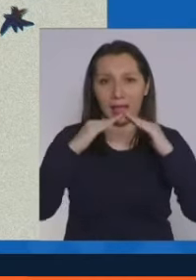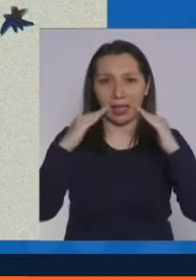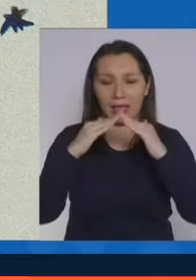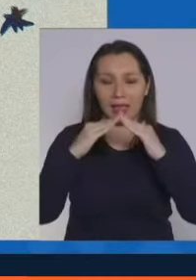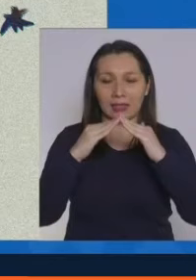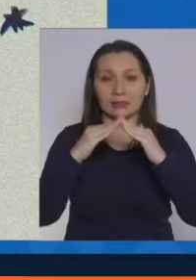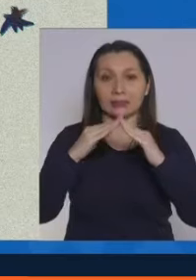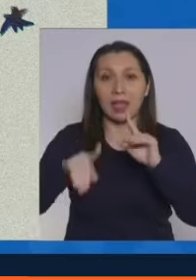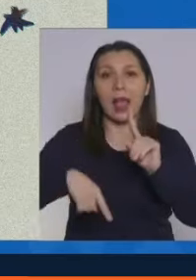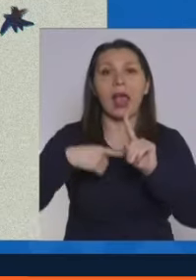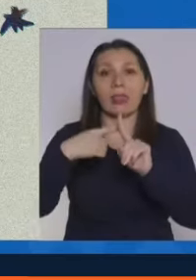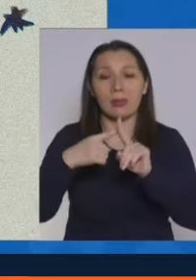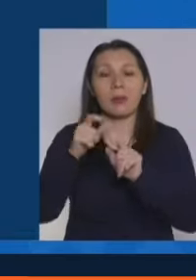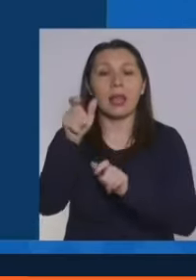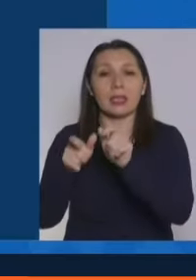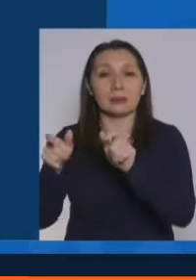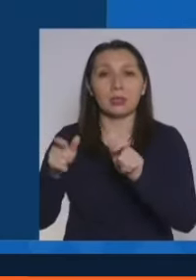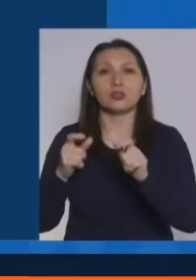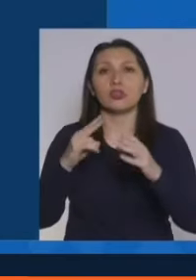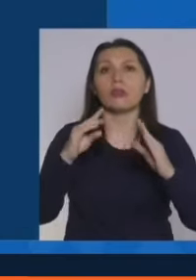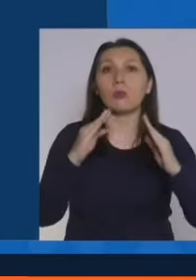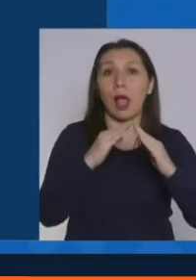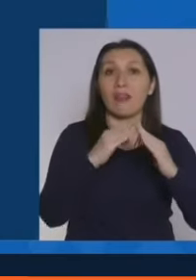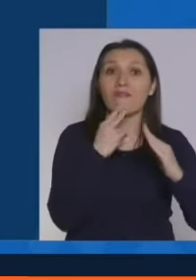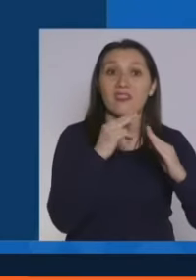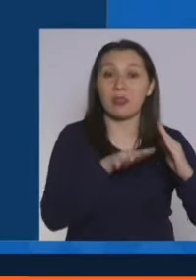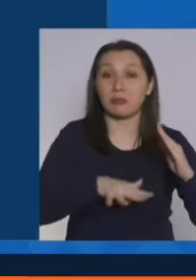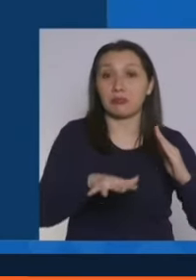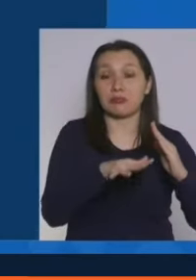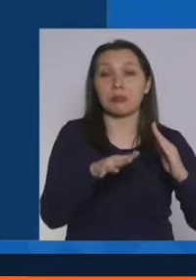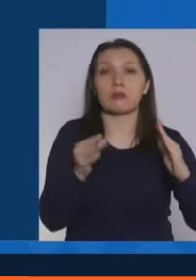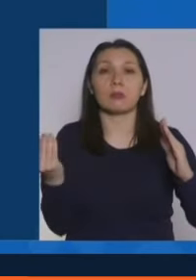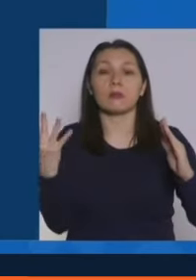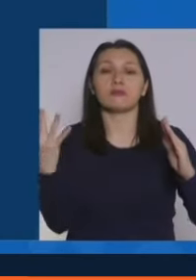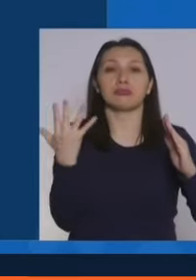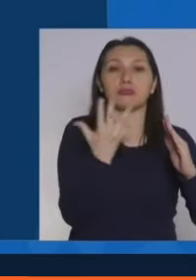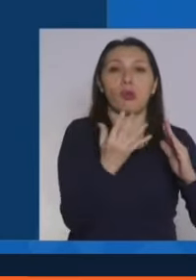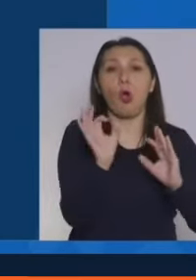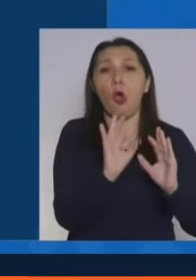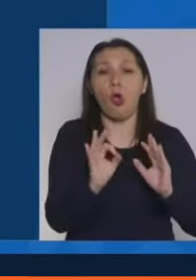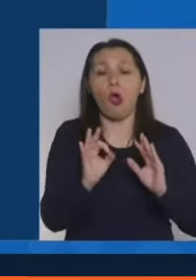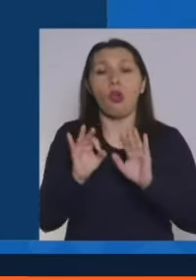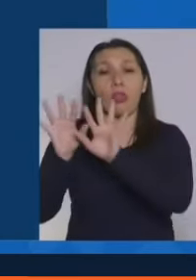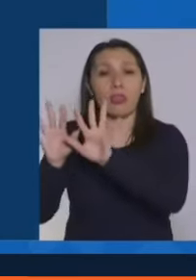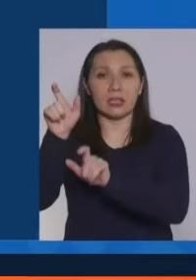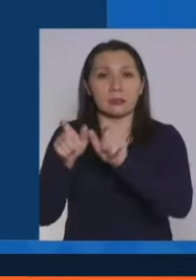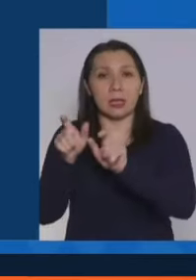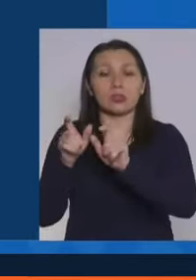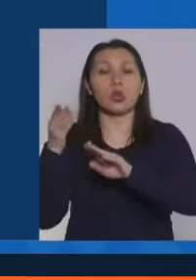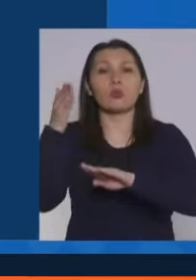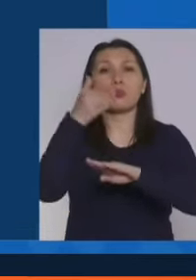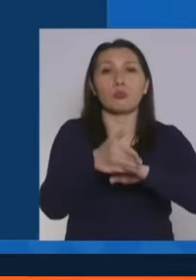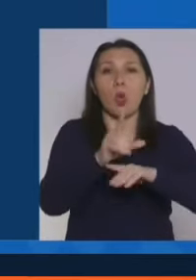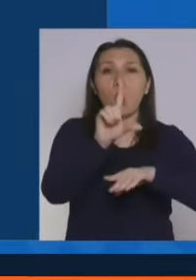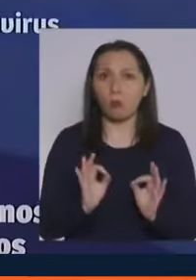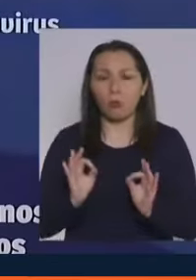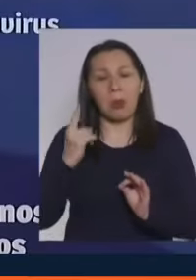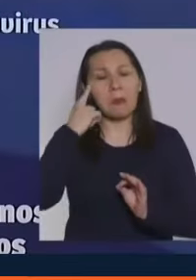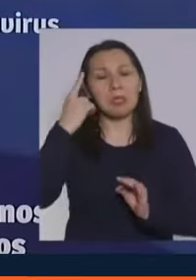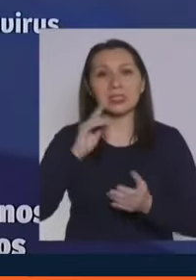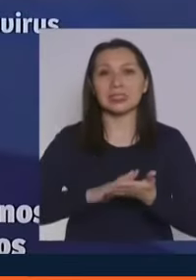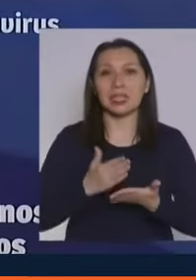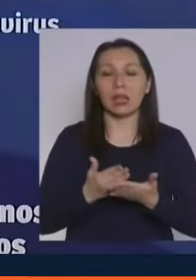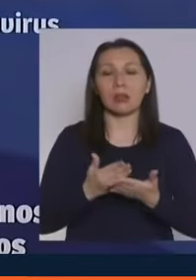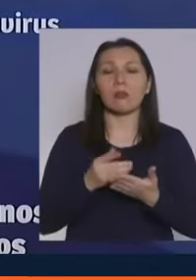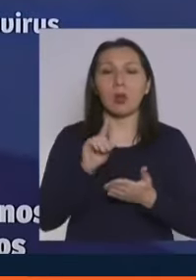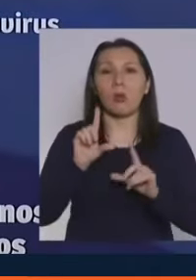adicionales a las personas que habitan en ese lugar o 10 personas que estén en un espacio público. en